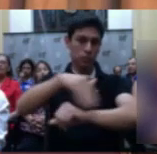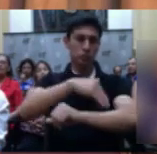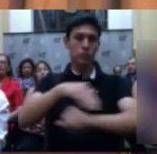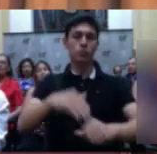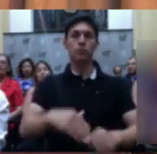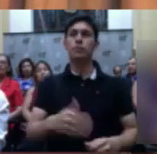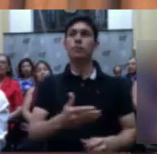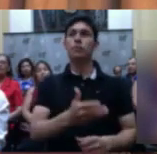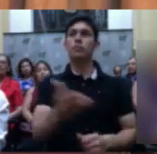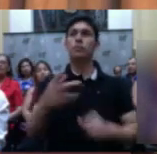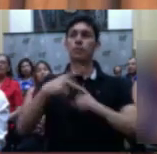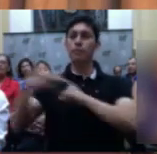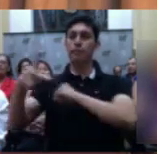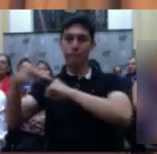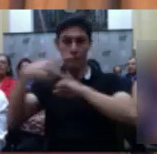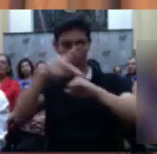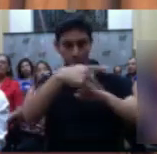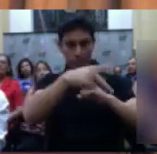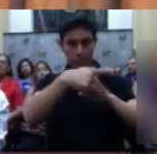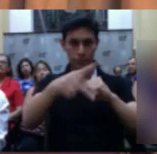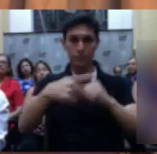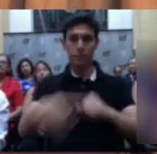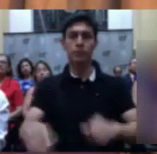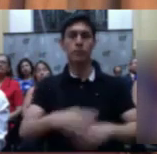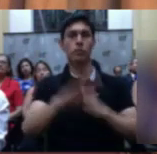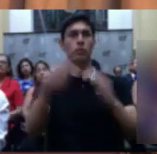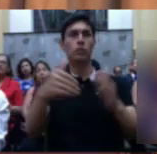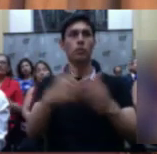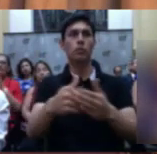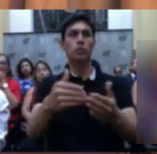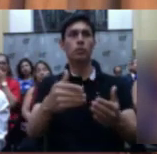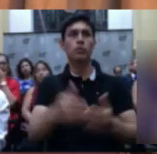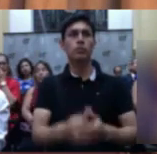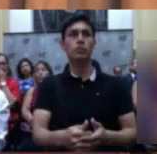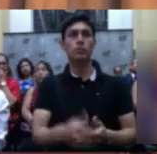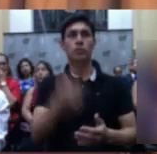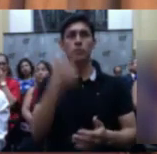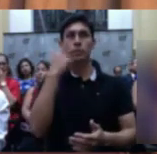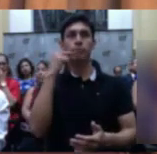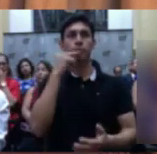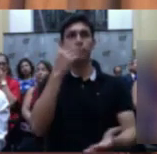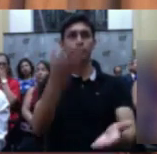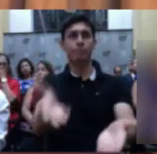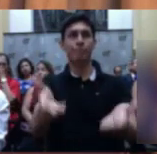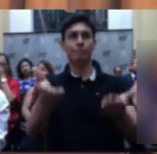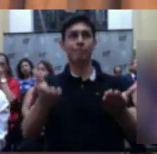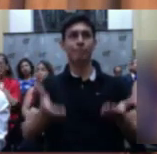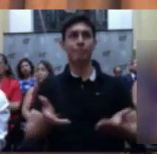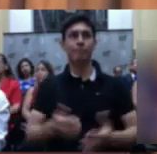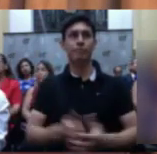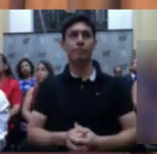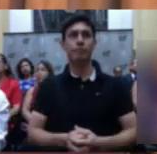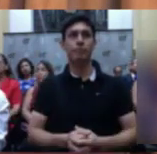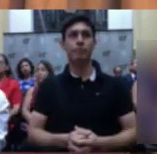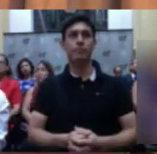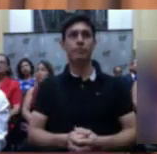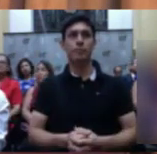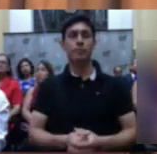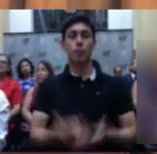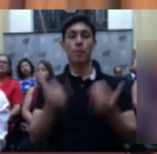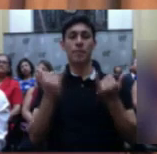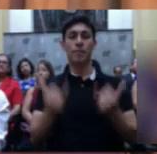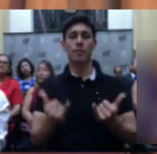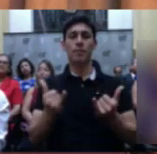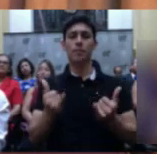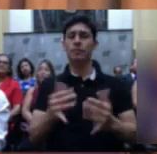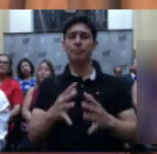juntas vecinales, distinguidos invitados, damas y caballeros. Hoy es un